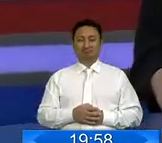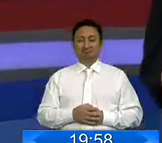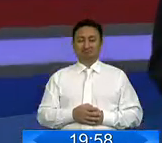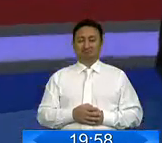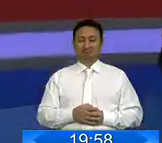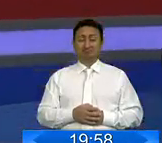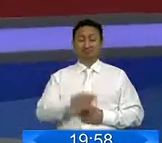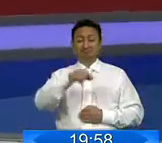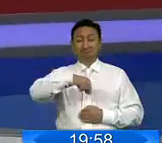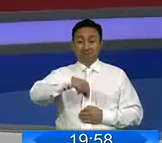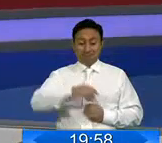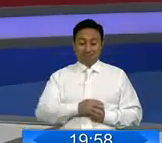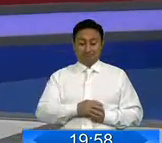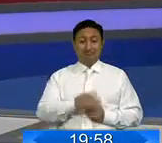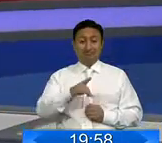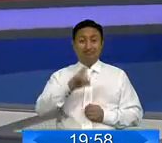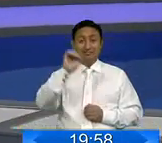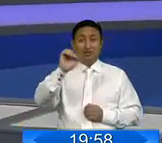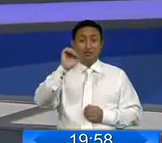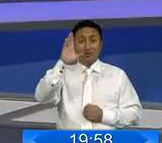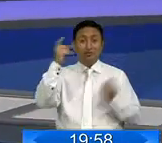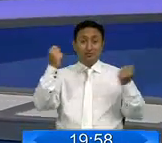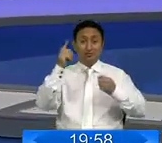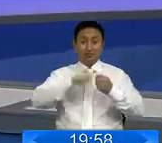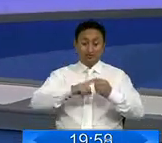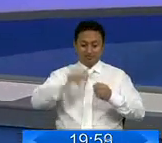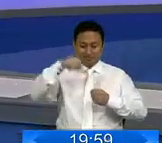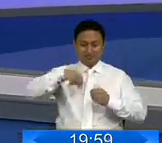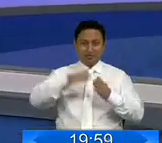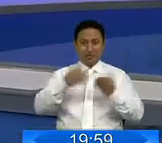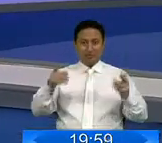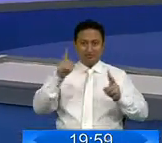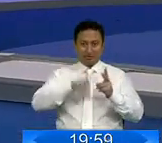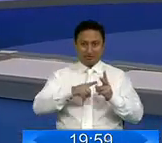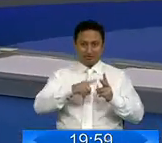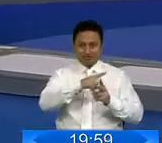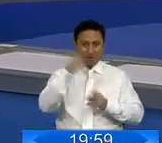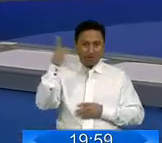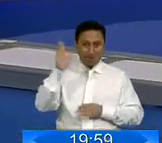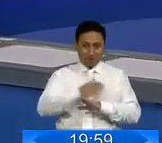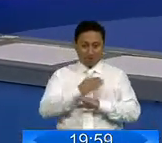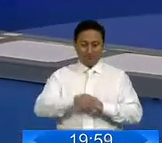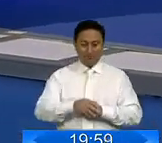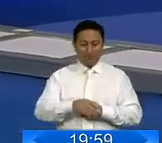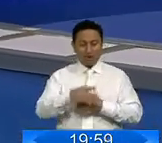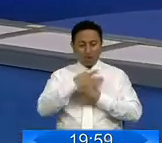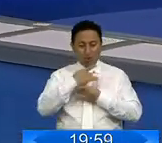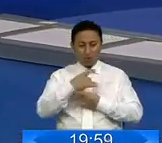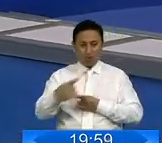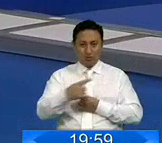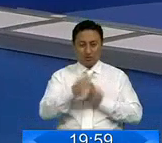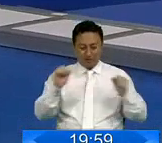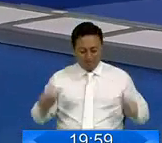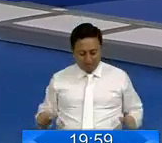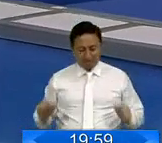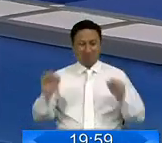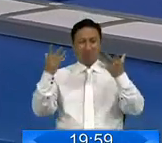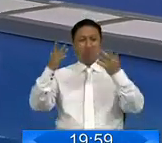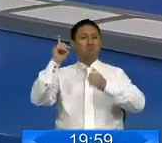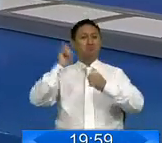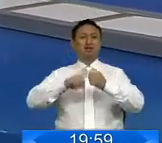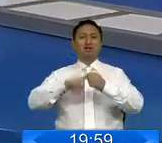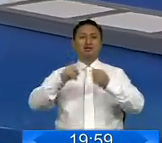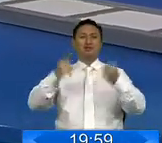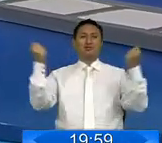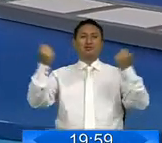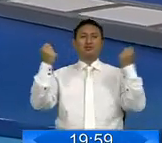Interpretación que es parte de la promocional por las fiestas de Quito del Comercio TV. Es un honor para nosotros. ¡Que viva la capital de la República en